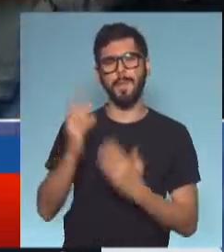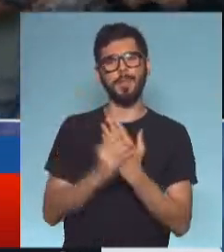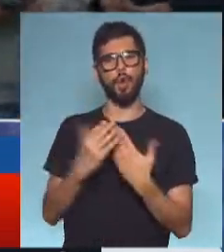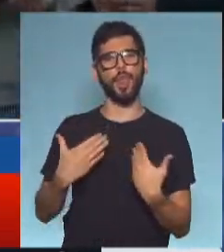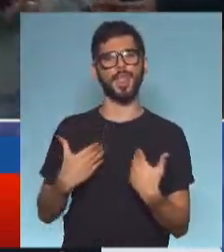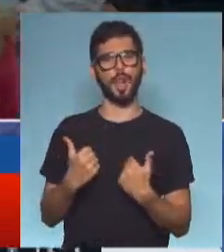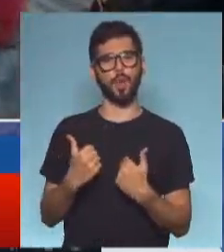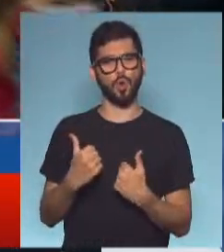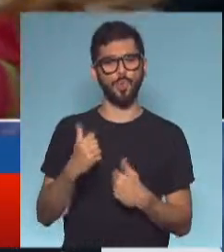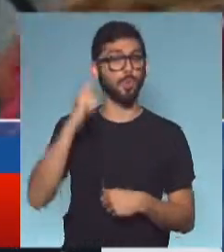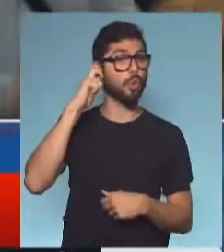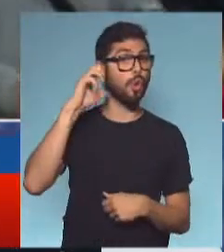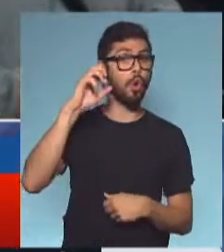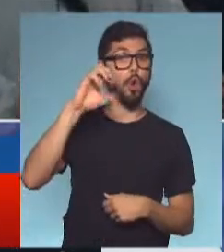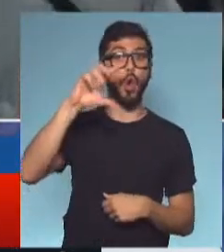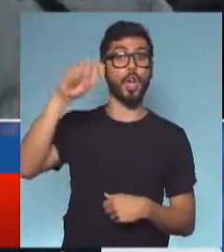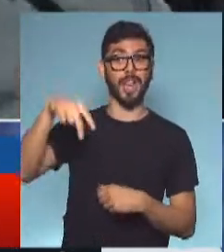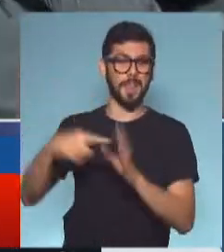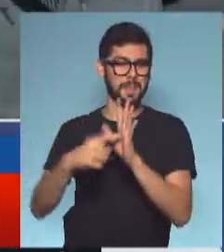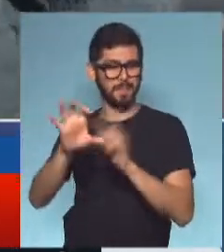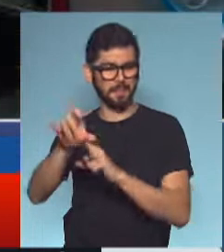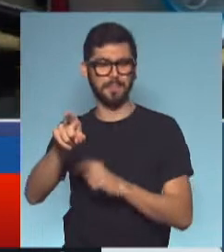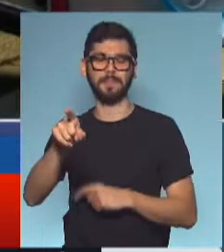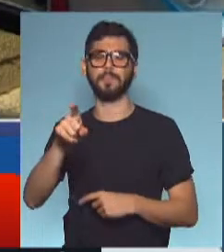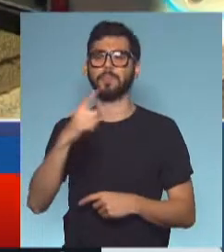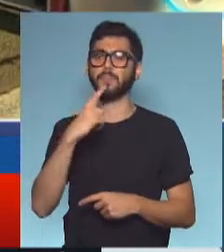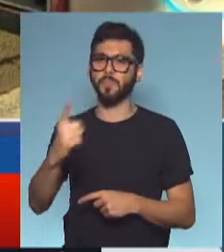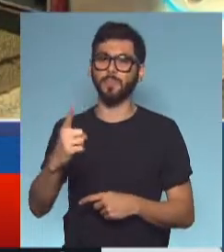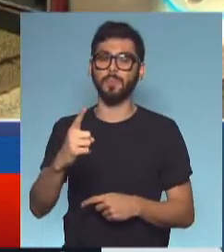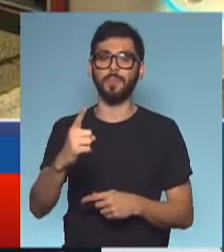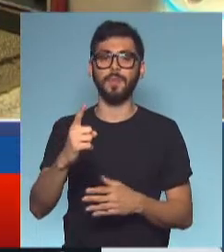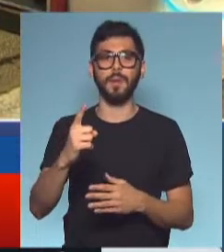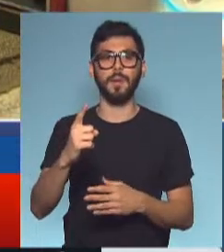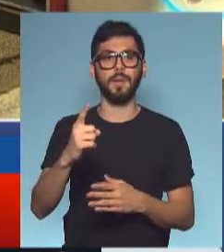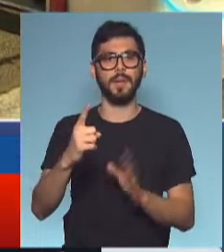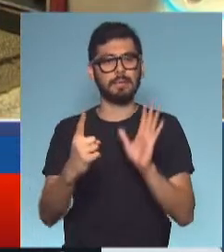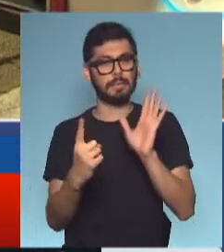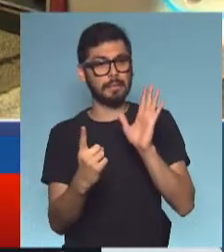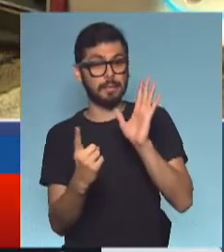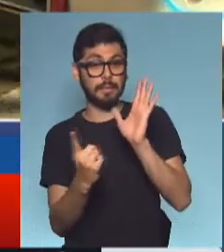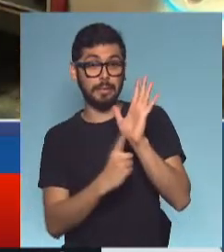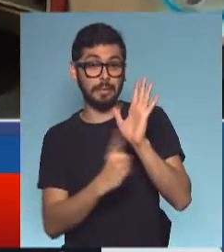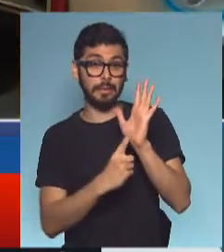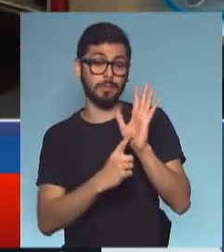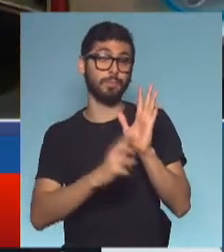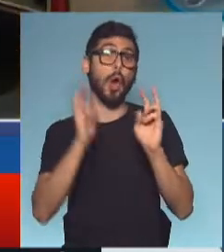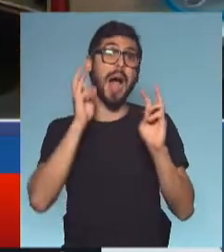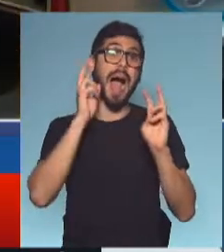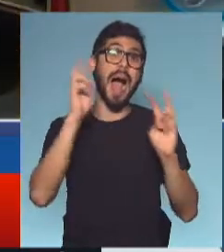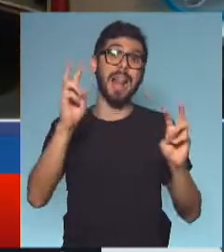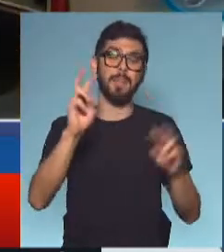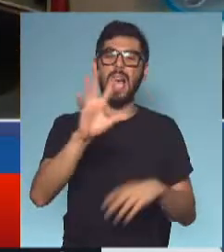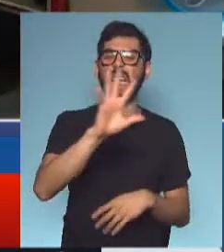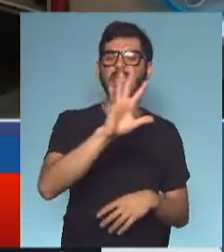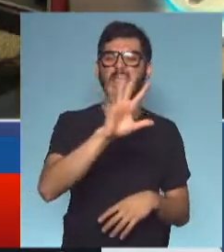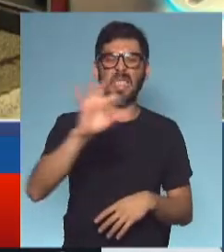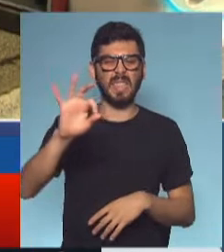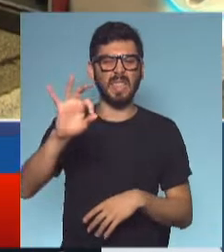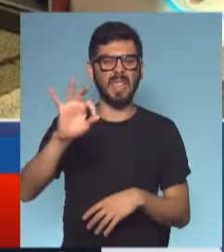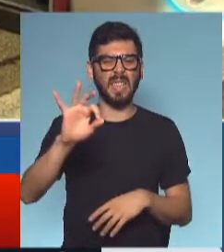la provincia, Daniel Goyán, que remarcaba que el límite que se expone en el decreto para determinar la alarma epidemiológica de 500 casos